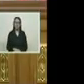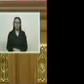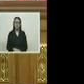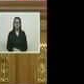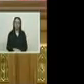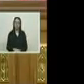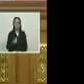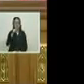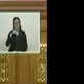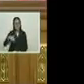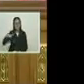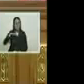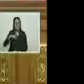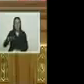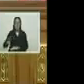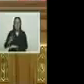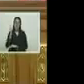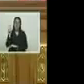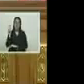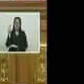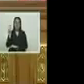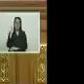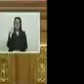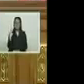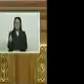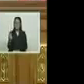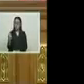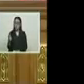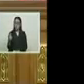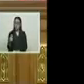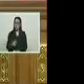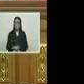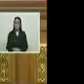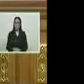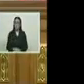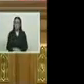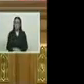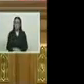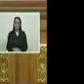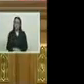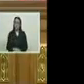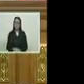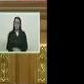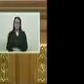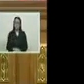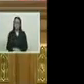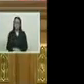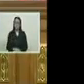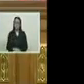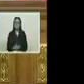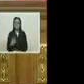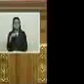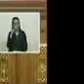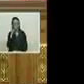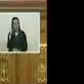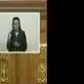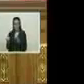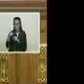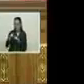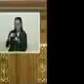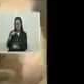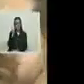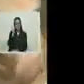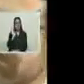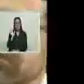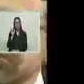para que el pueblo del Estado Lara, que fue el que me alertó de esta cochinada, porque yo de verdad no escucho a esa gente,